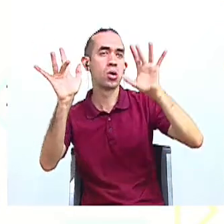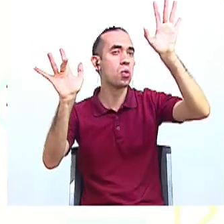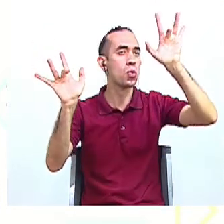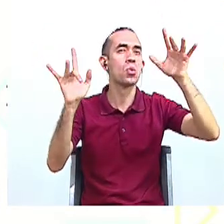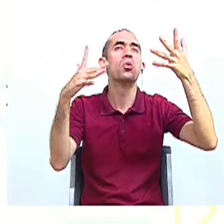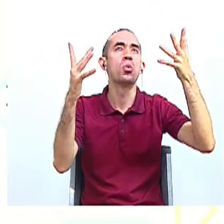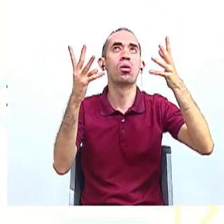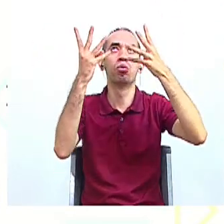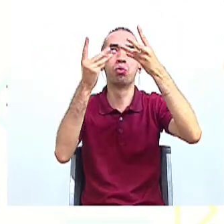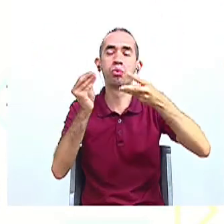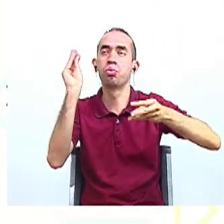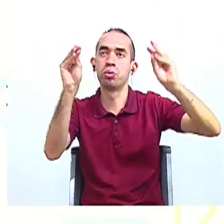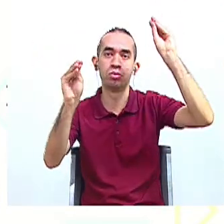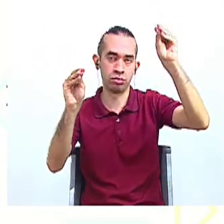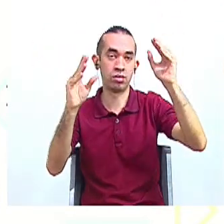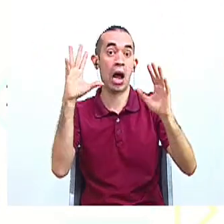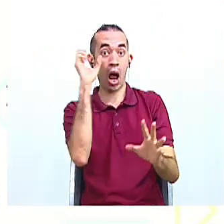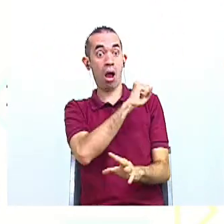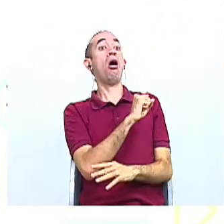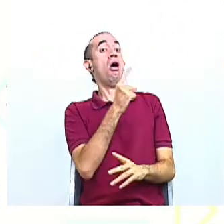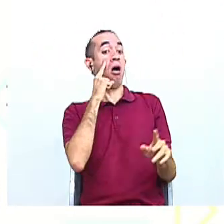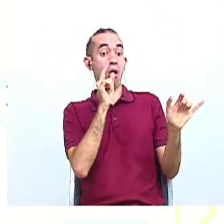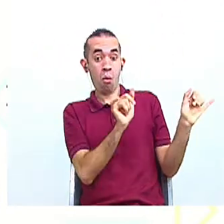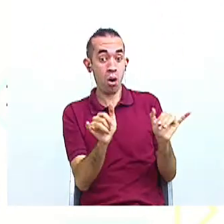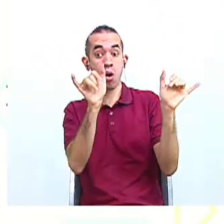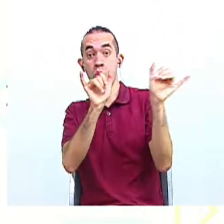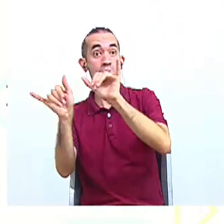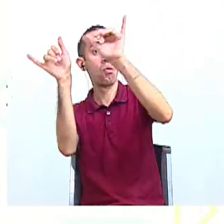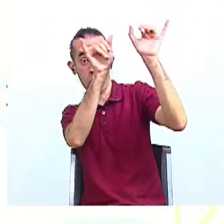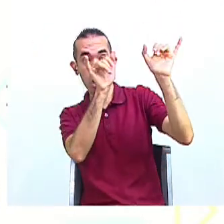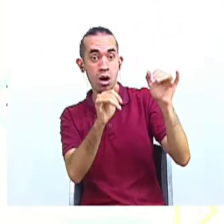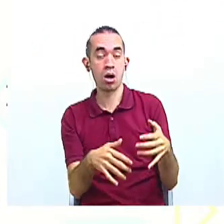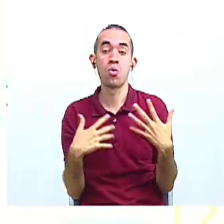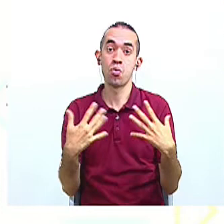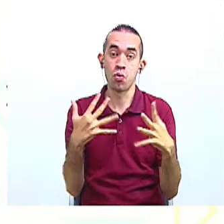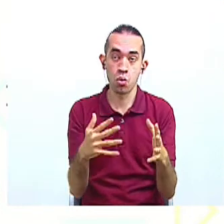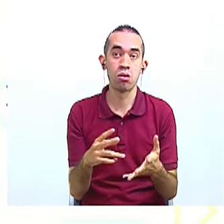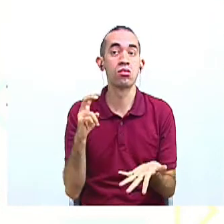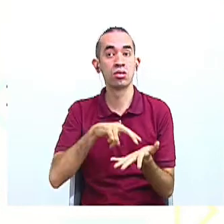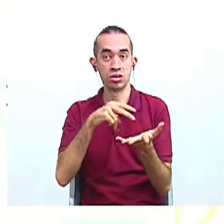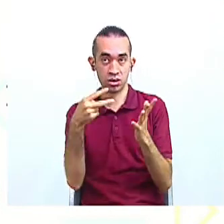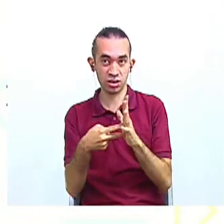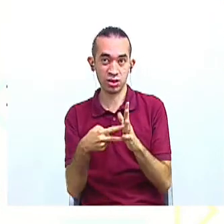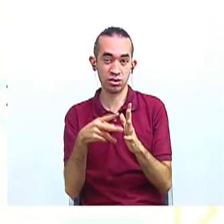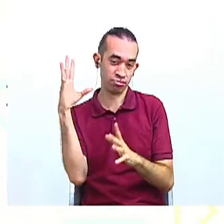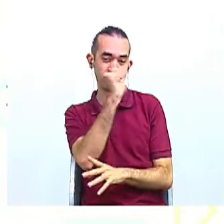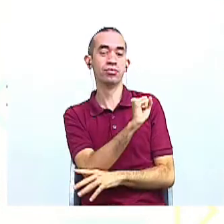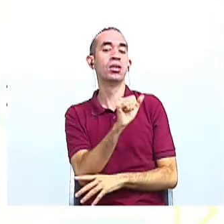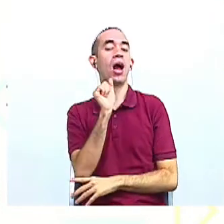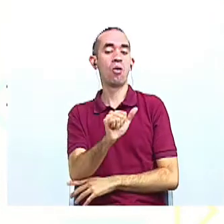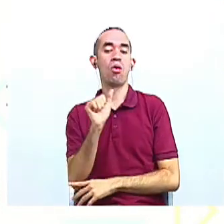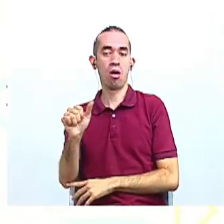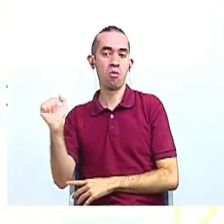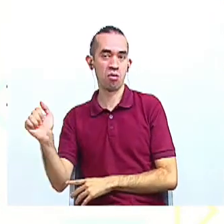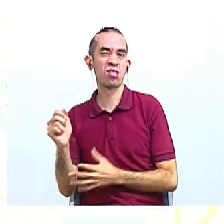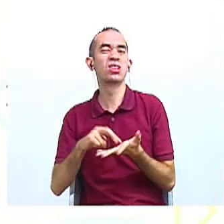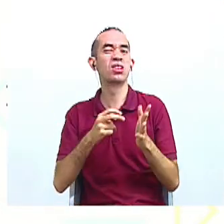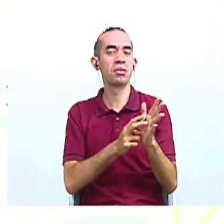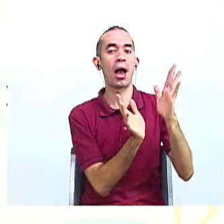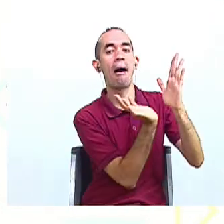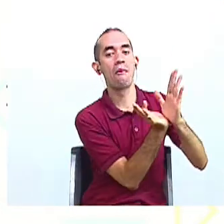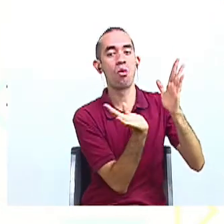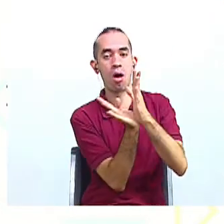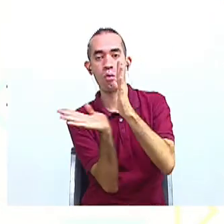correspondiente. Entonces, en este caso, estamos ante el criterio ángulo, ángulo, ángulo.